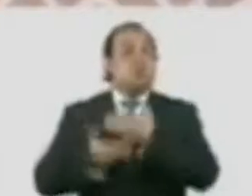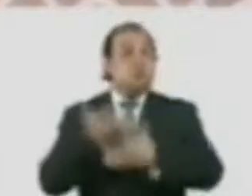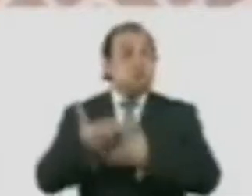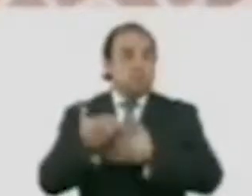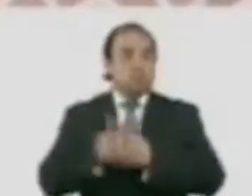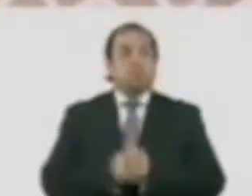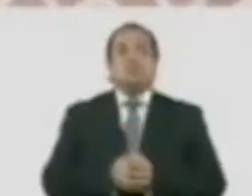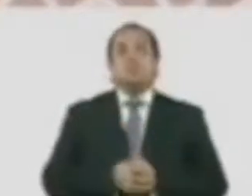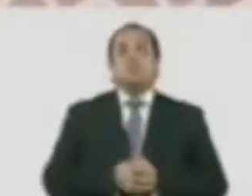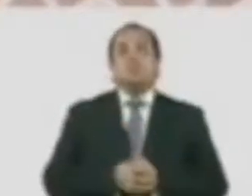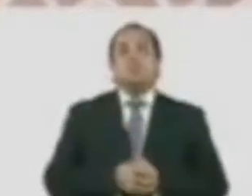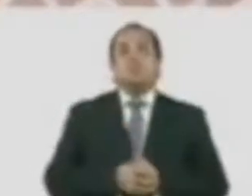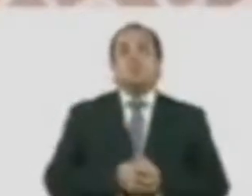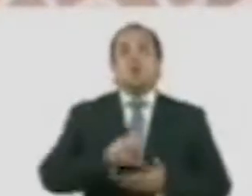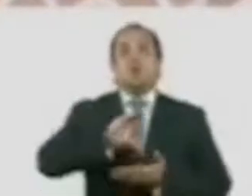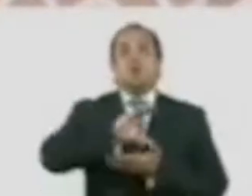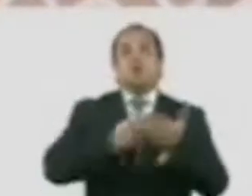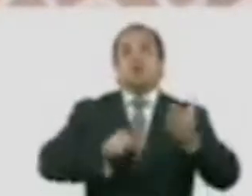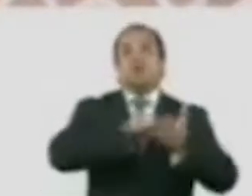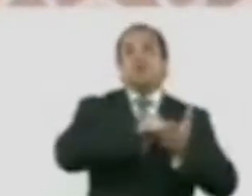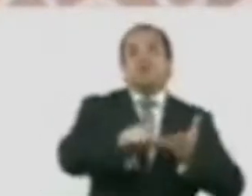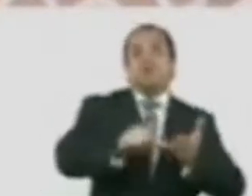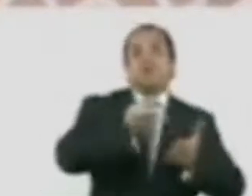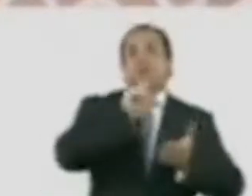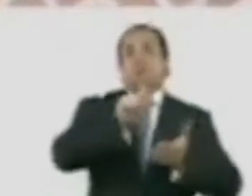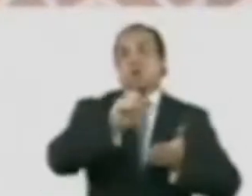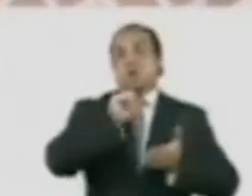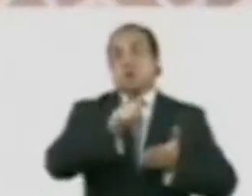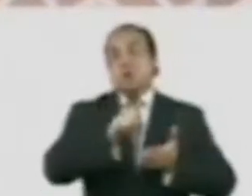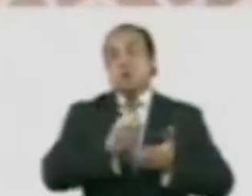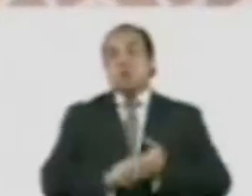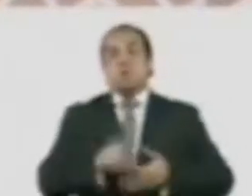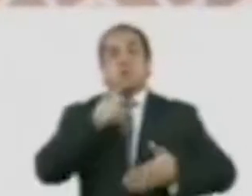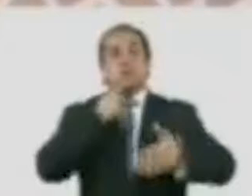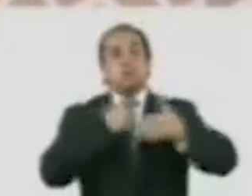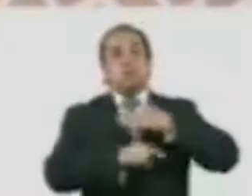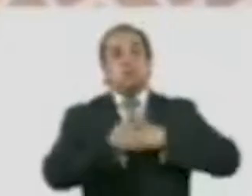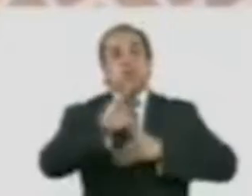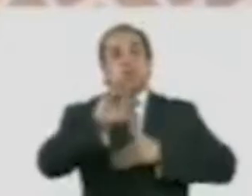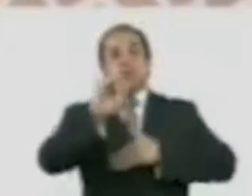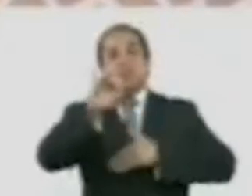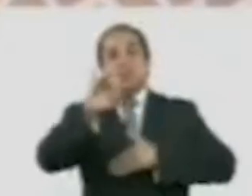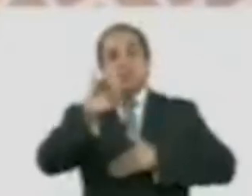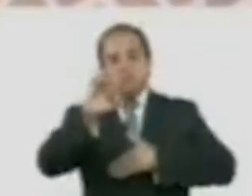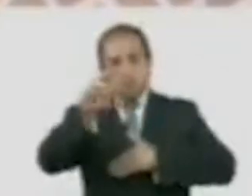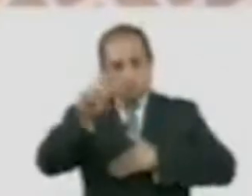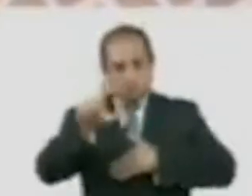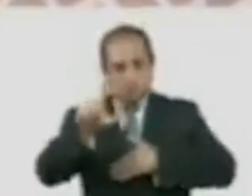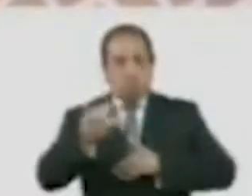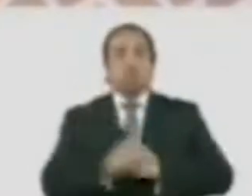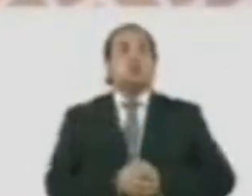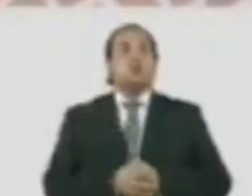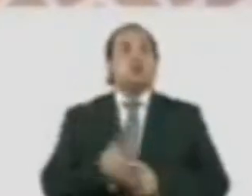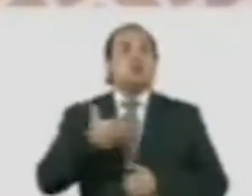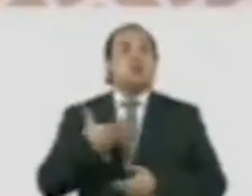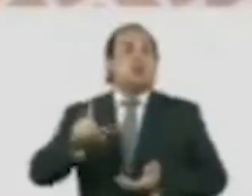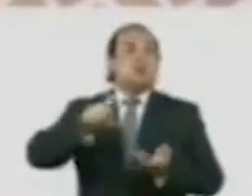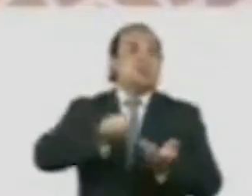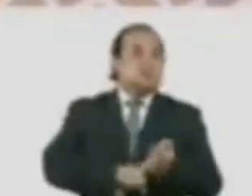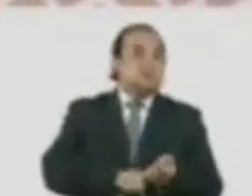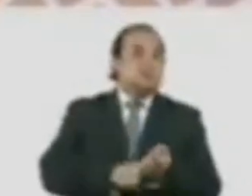civil contra la empresa. Y es parte, pues, de este uso